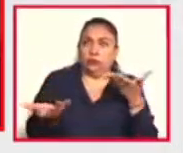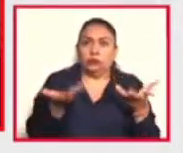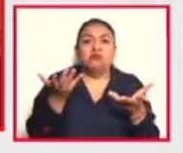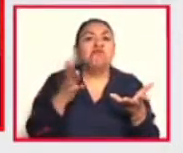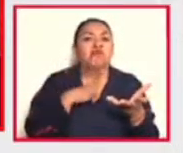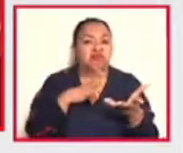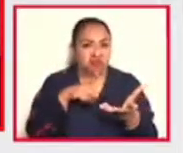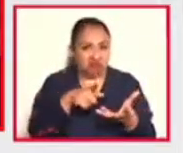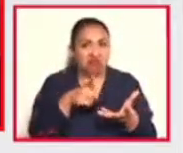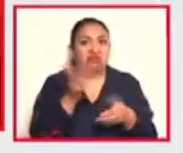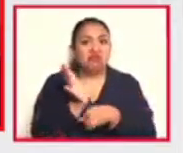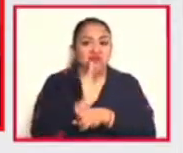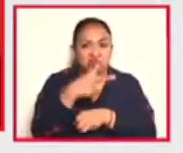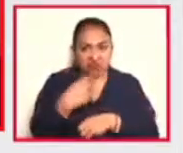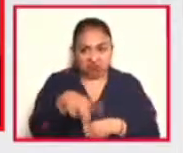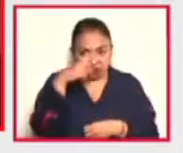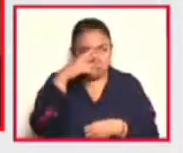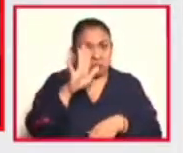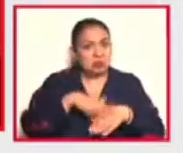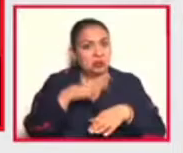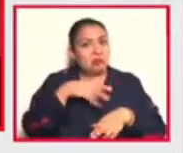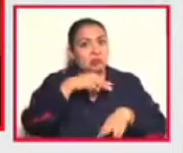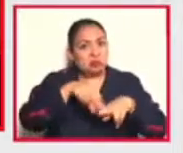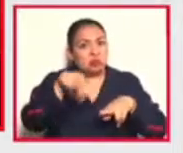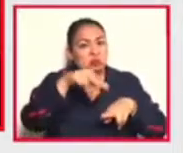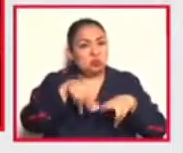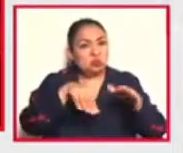la cinta mexicana más taquillera del 2020.